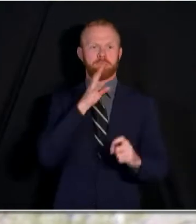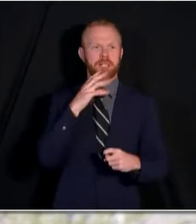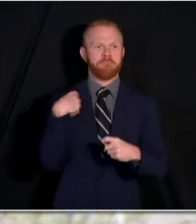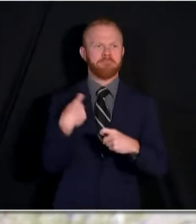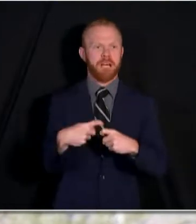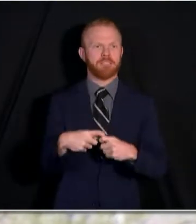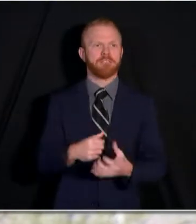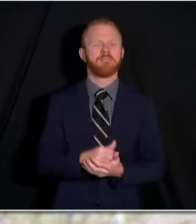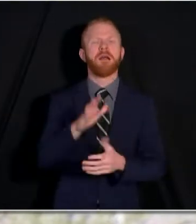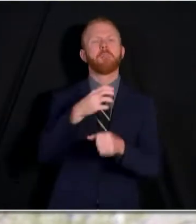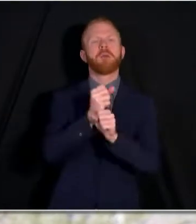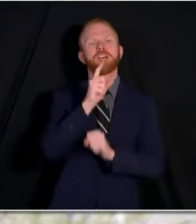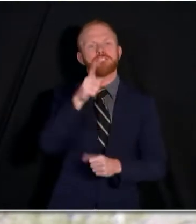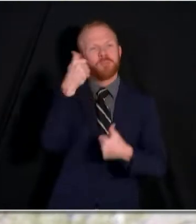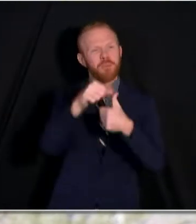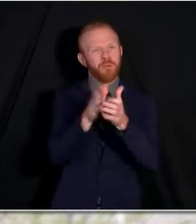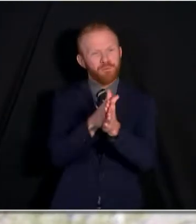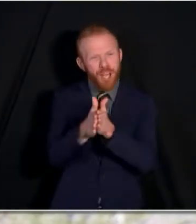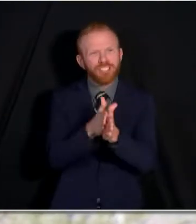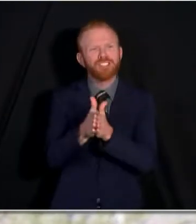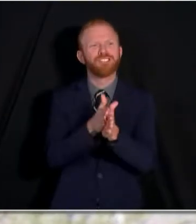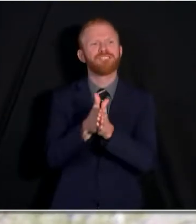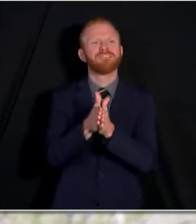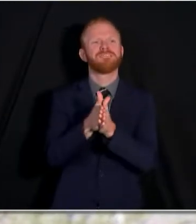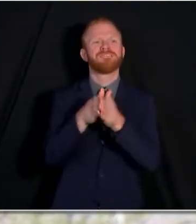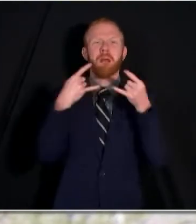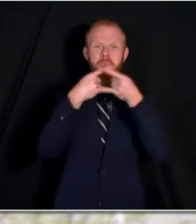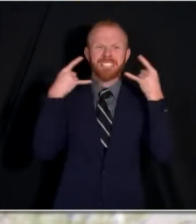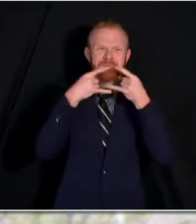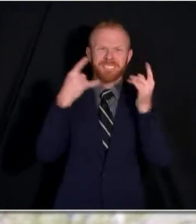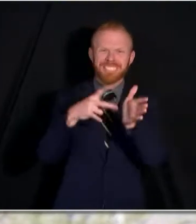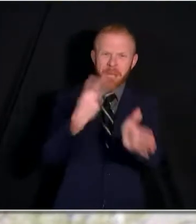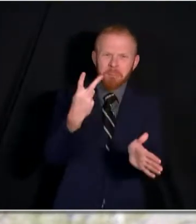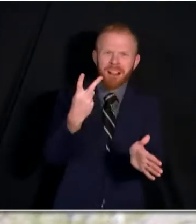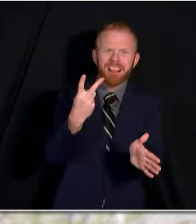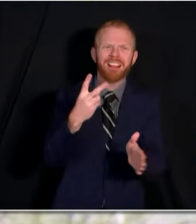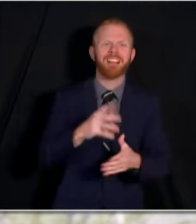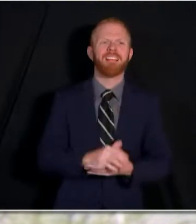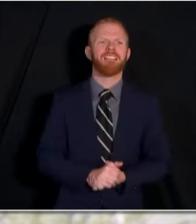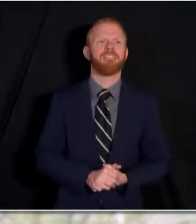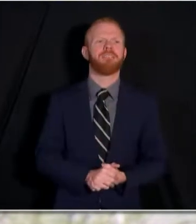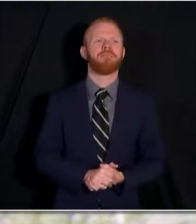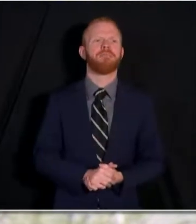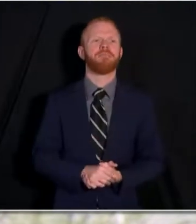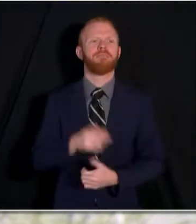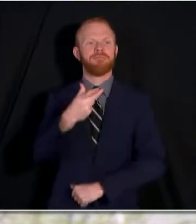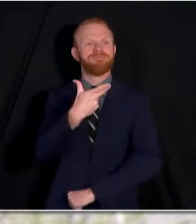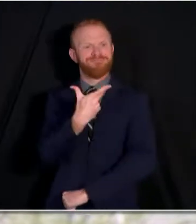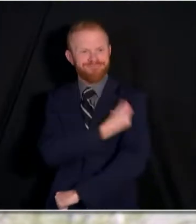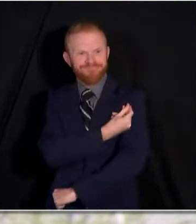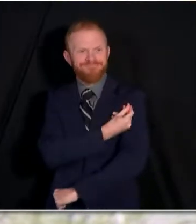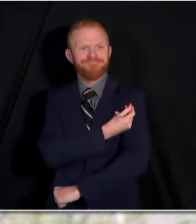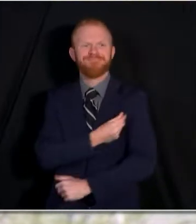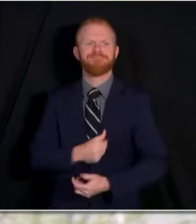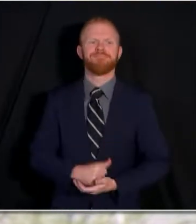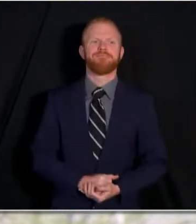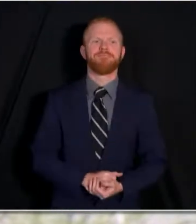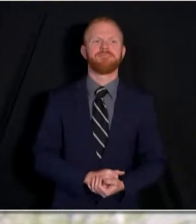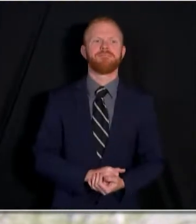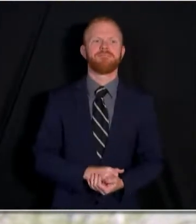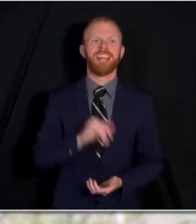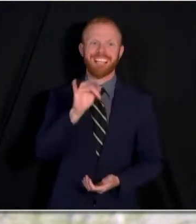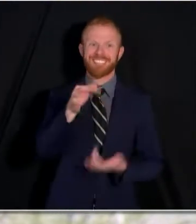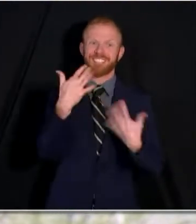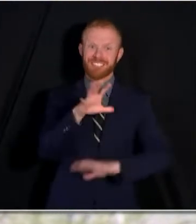you can, to keep your distance. And even though you got your first vaccine, know that we are going to work very hard to get that